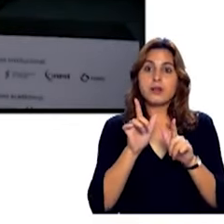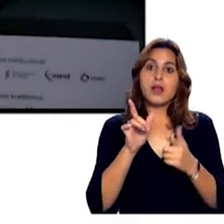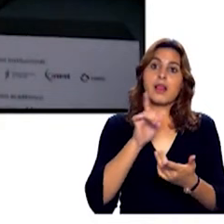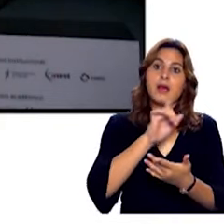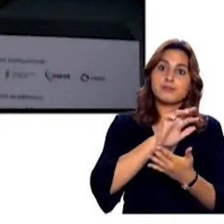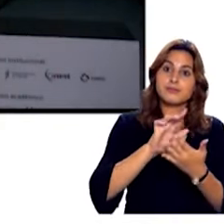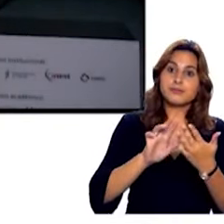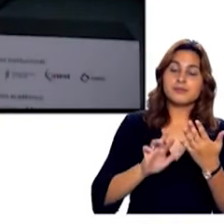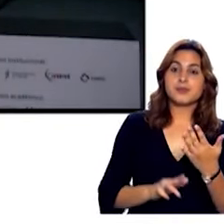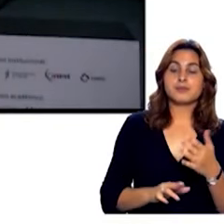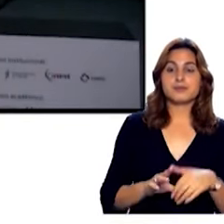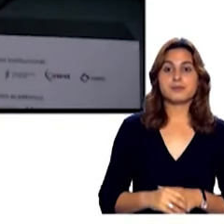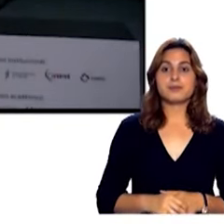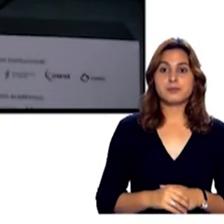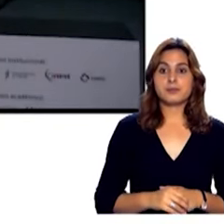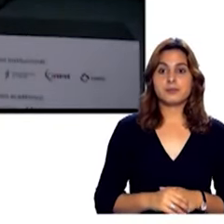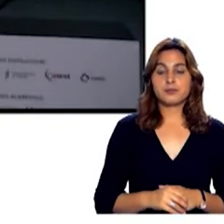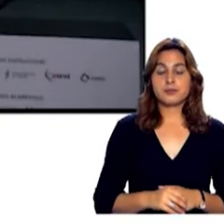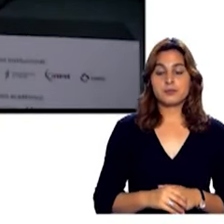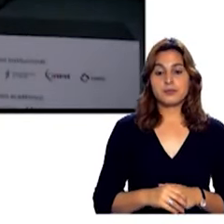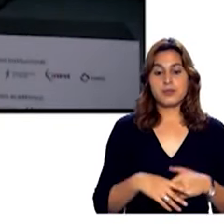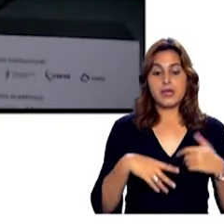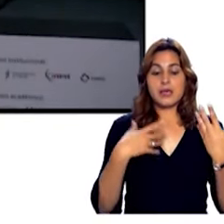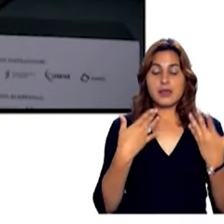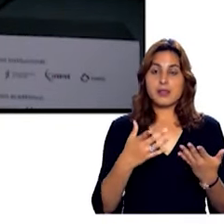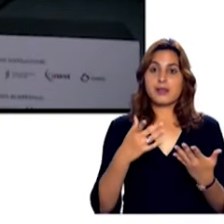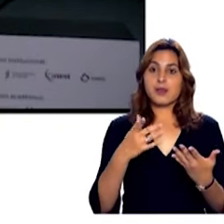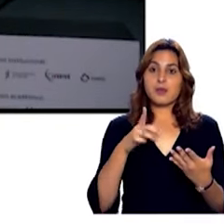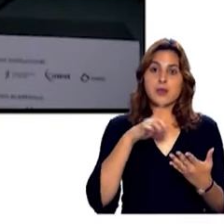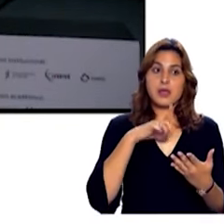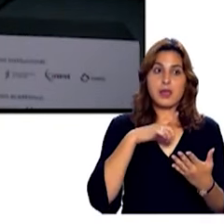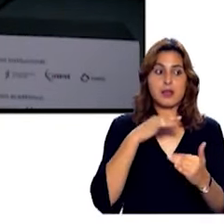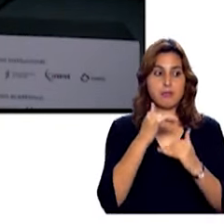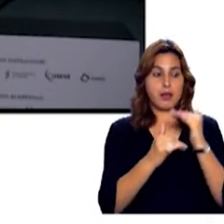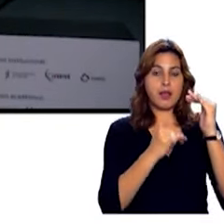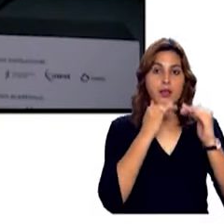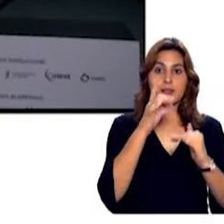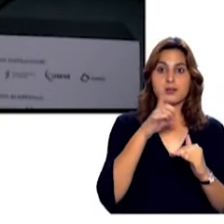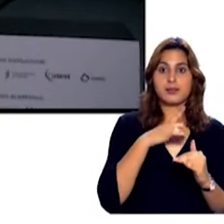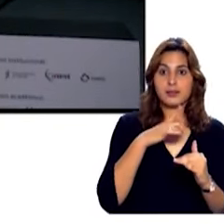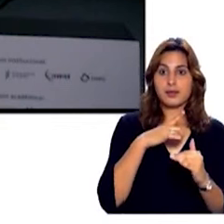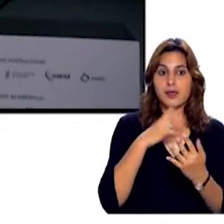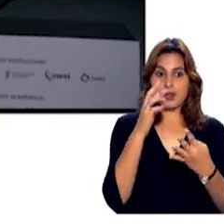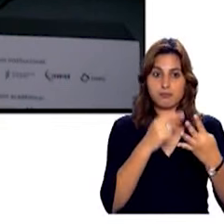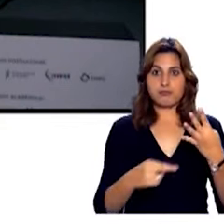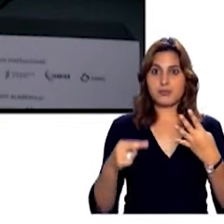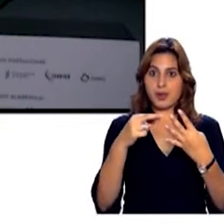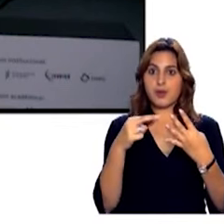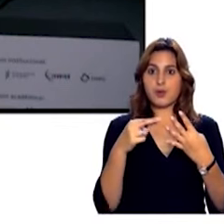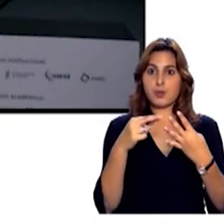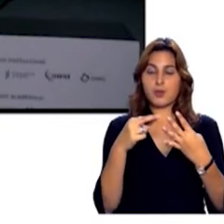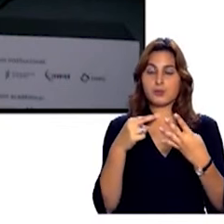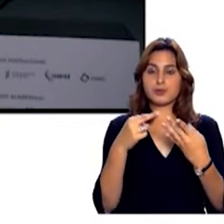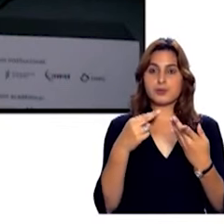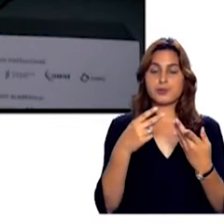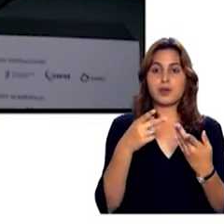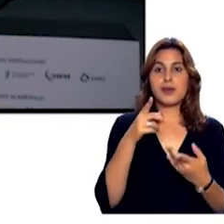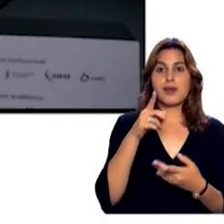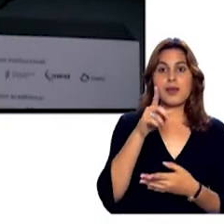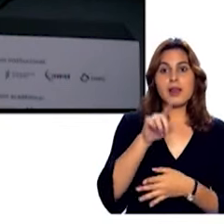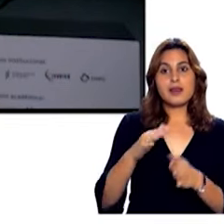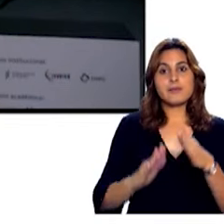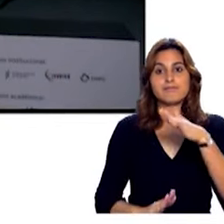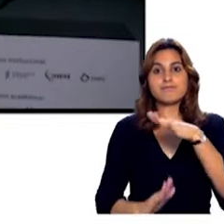funciones Que desarroll recurso de casación han de limitarse a